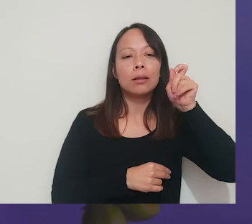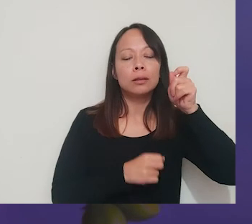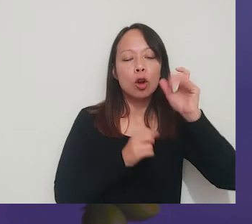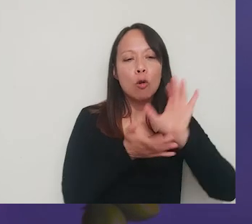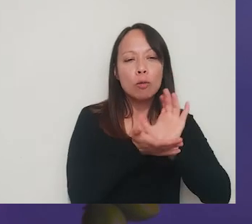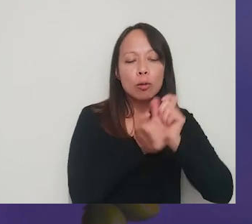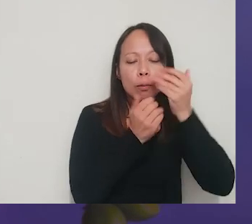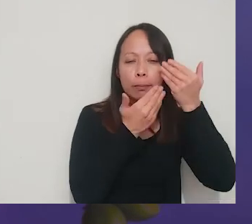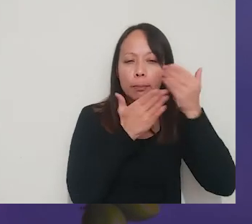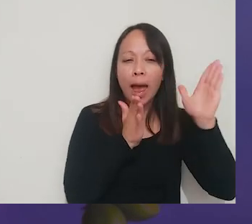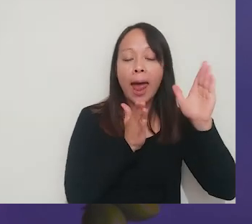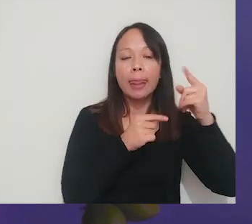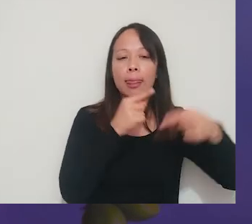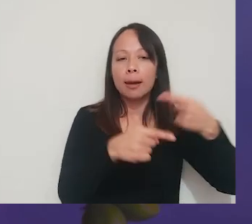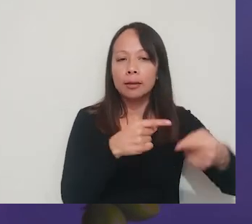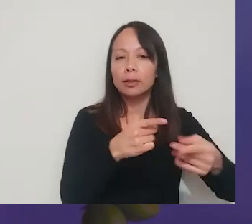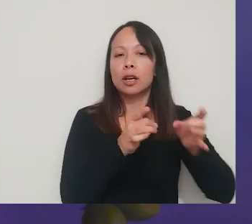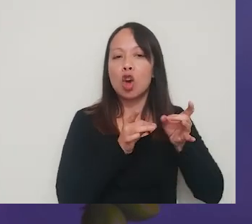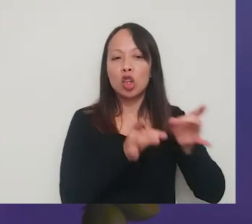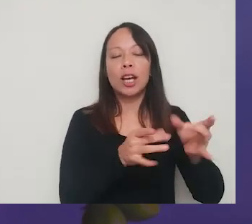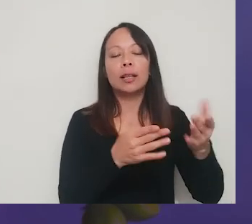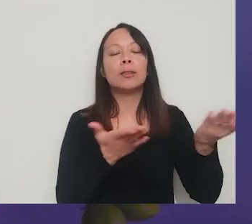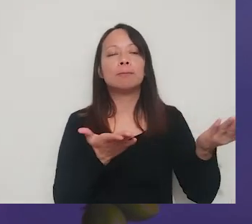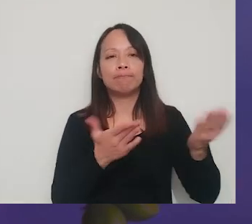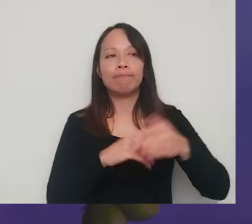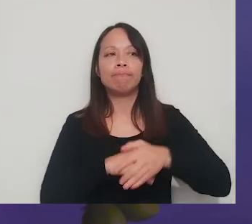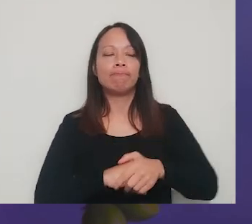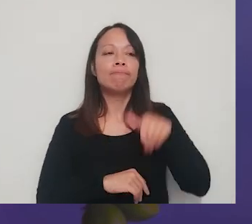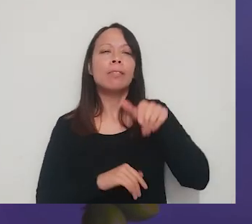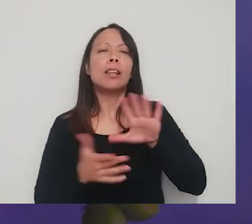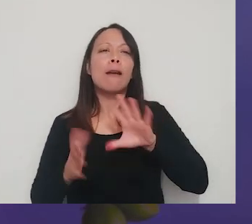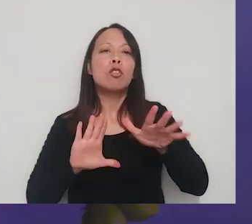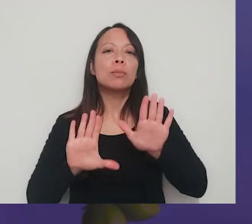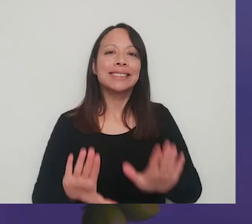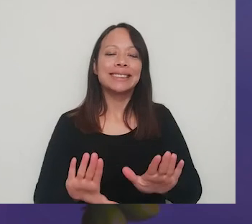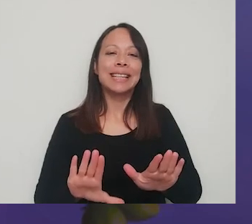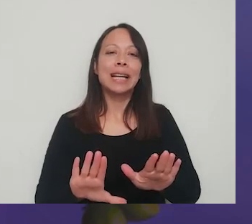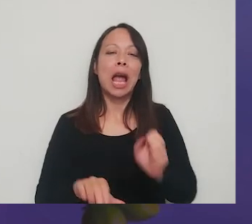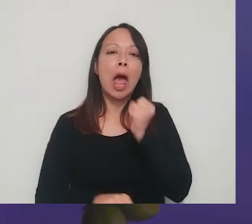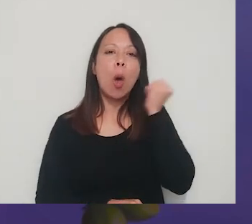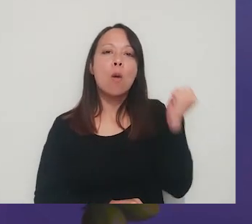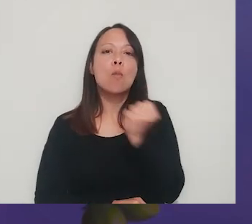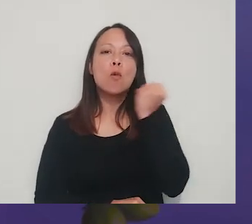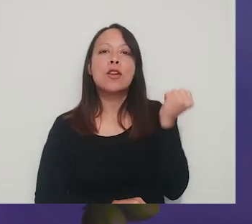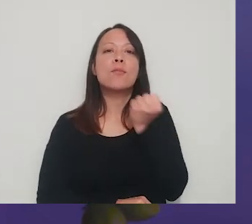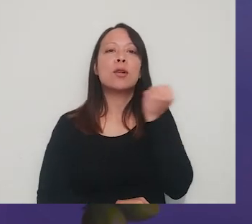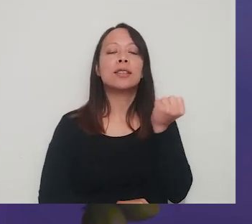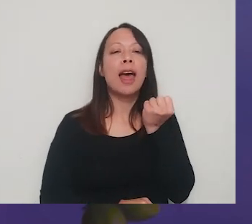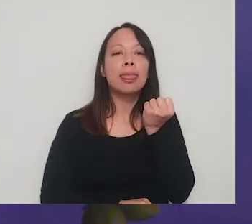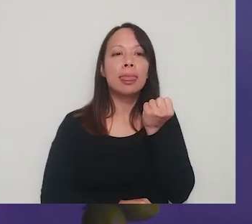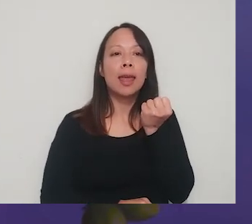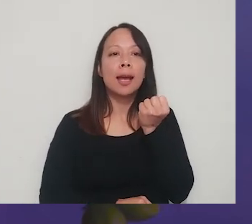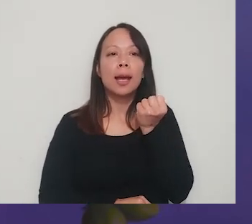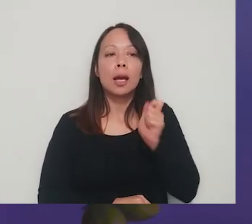la posibilidad de transmitir una enfermedad a la descendencia. En este marco, es muy importante